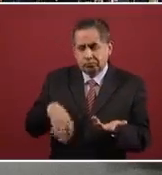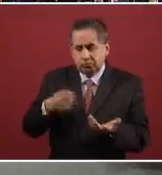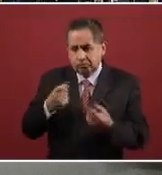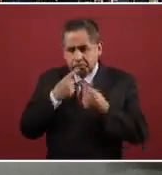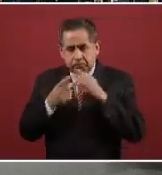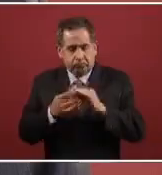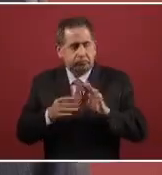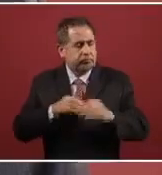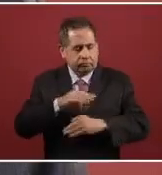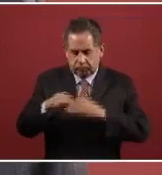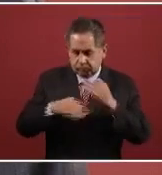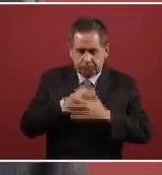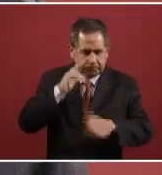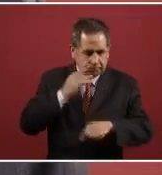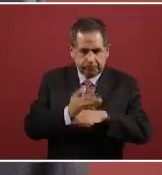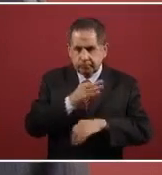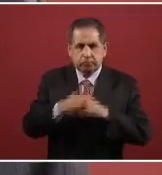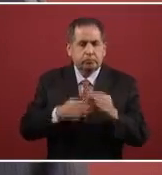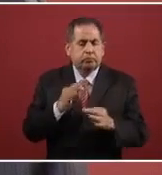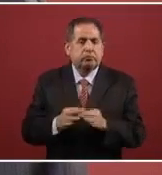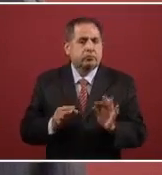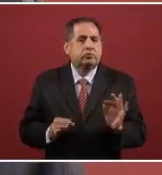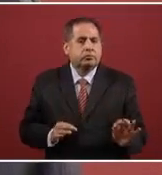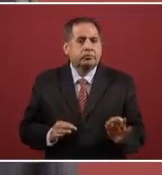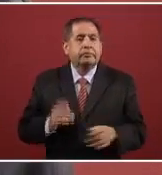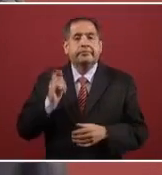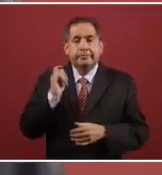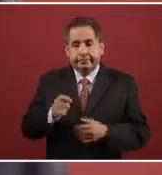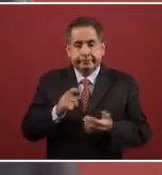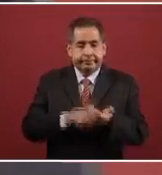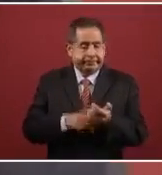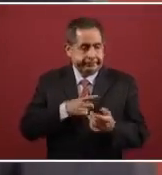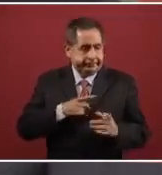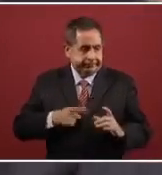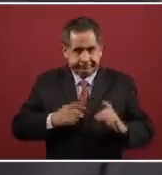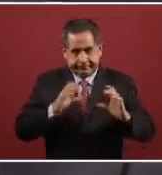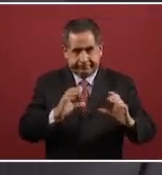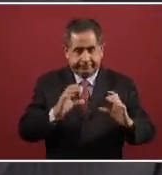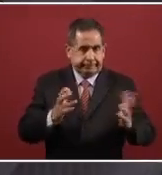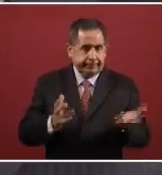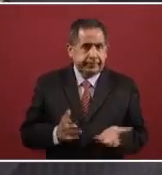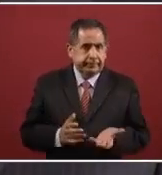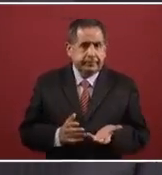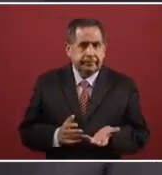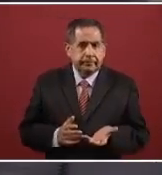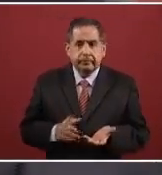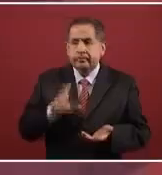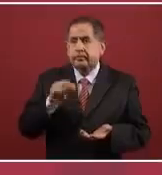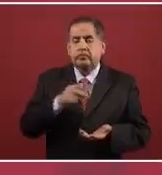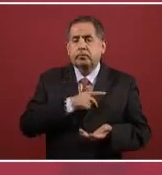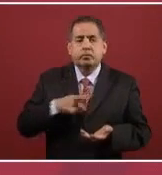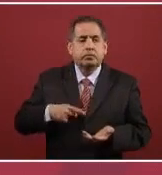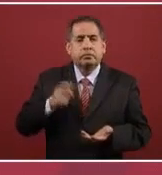nacional. A todos nos corresponde que se cuide, que no haya